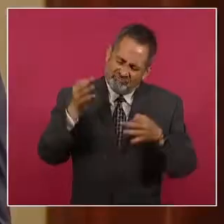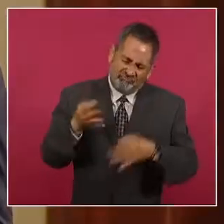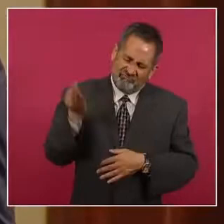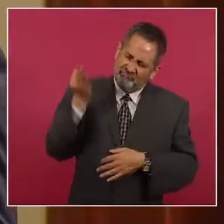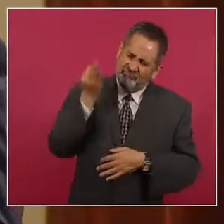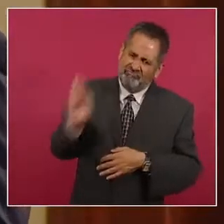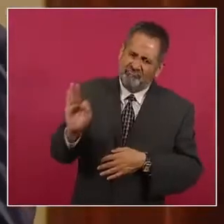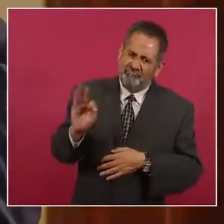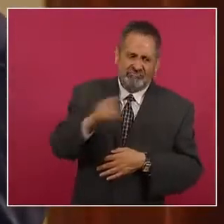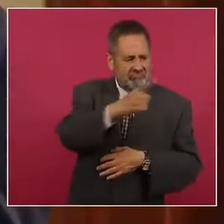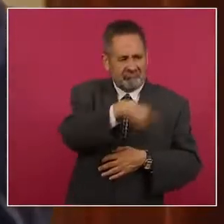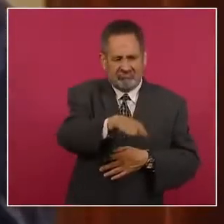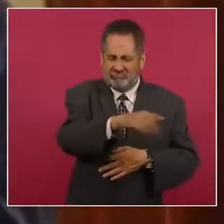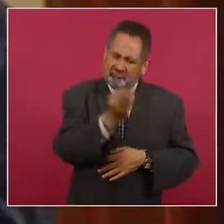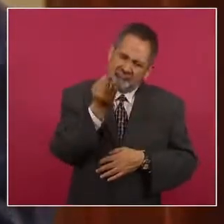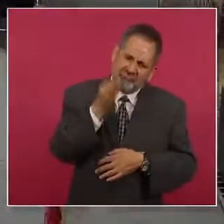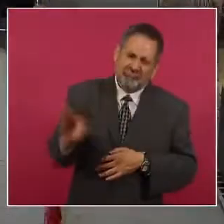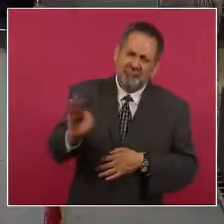México.